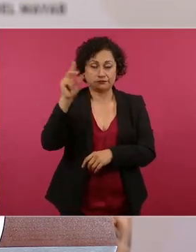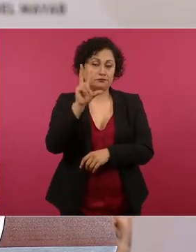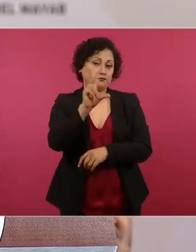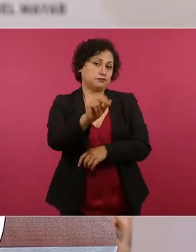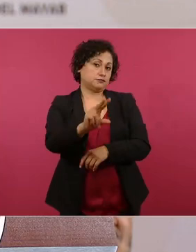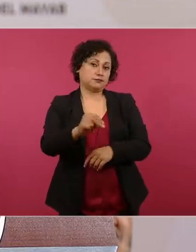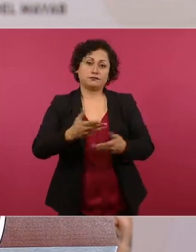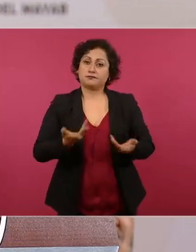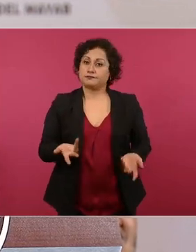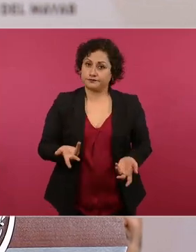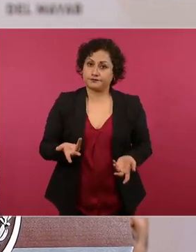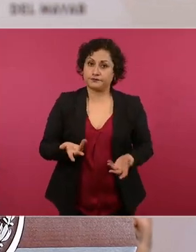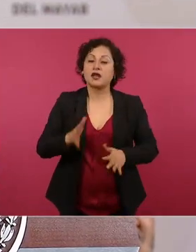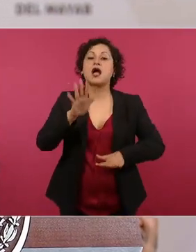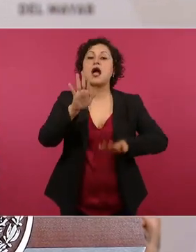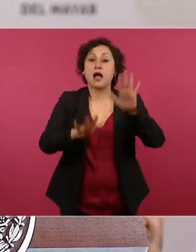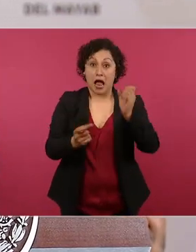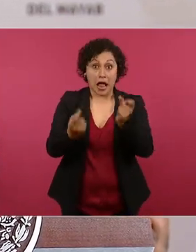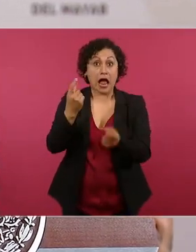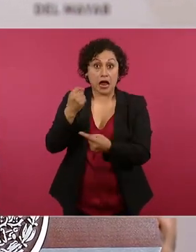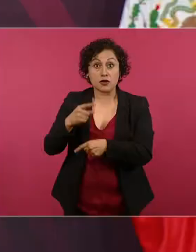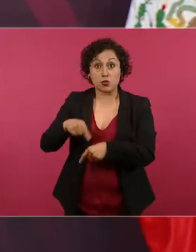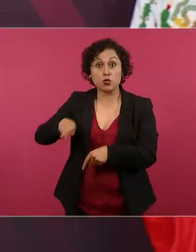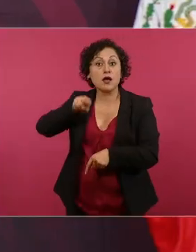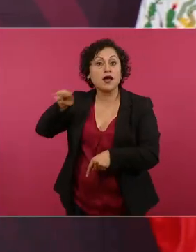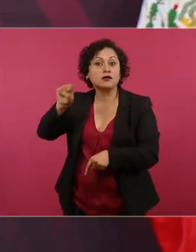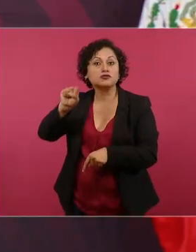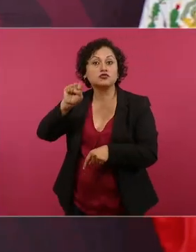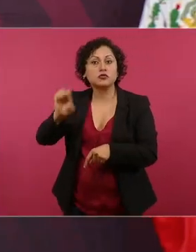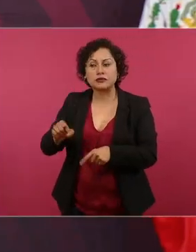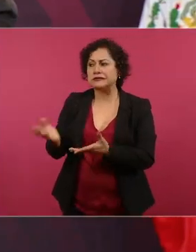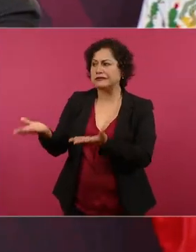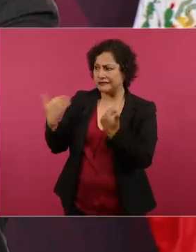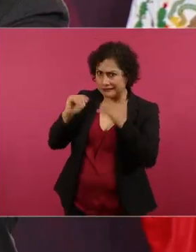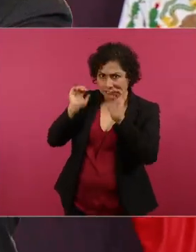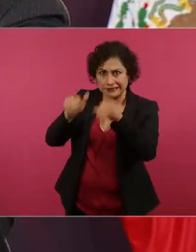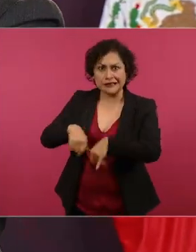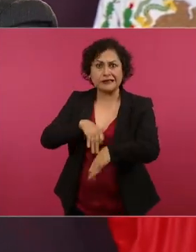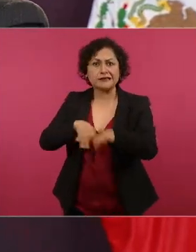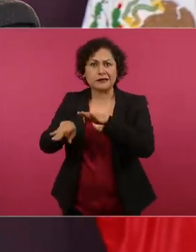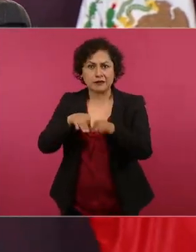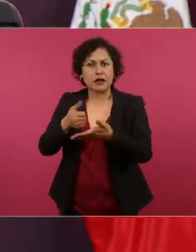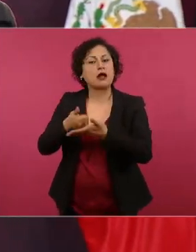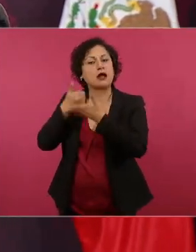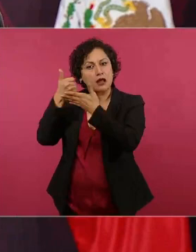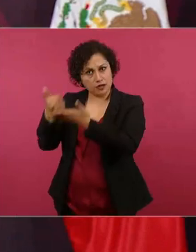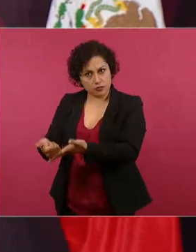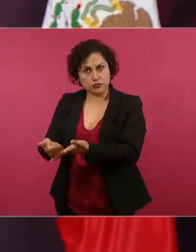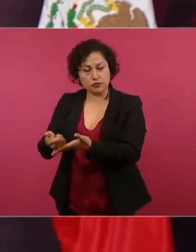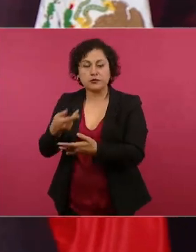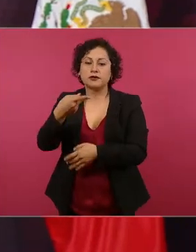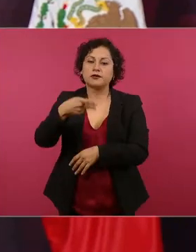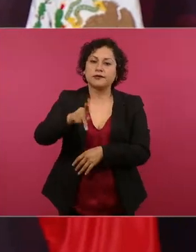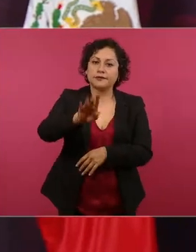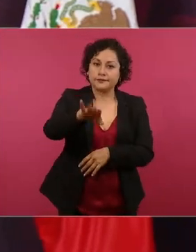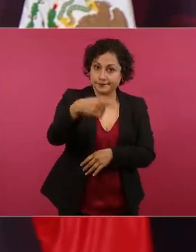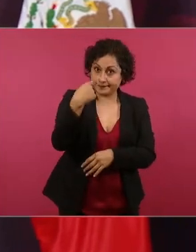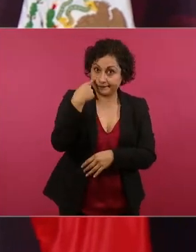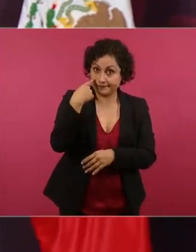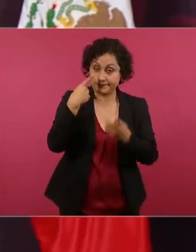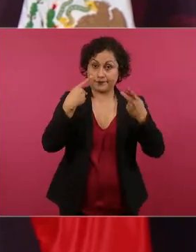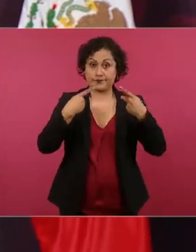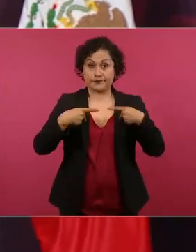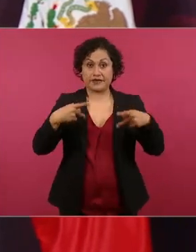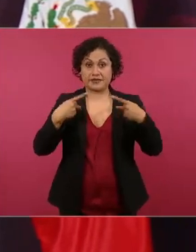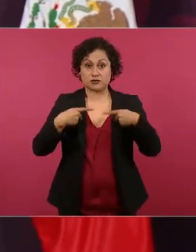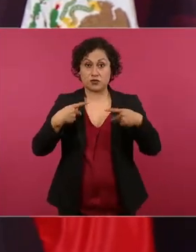Incluso les ofrecemos trabajo en el sureste, pero el que sale de su pueblo ya